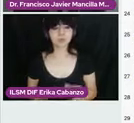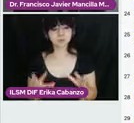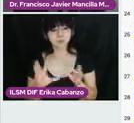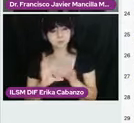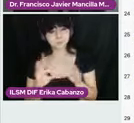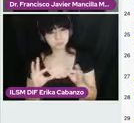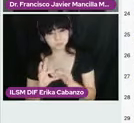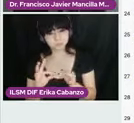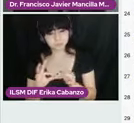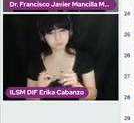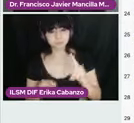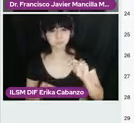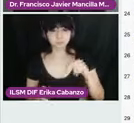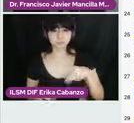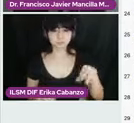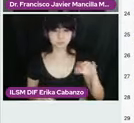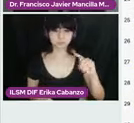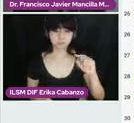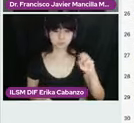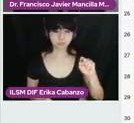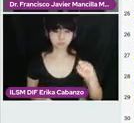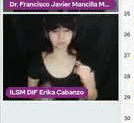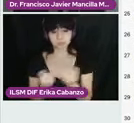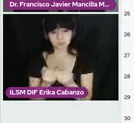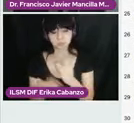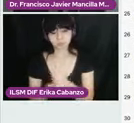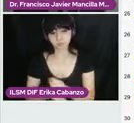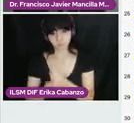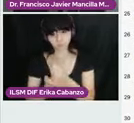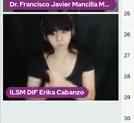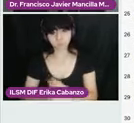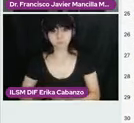ayudar con este tipo de terapéuticas.